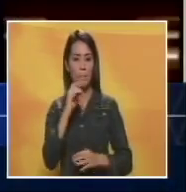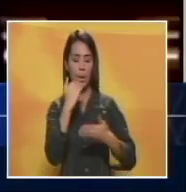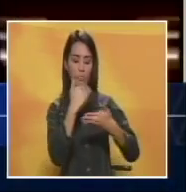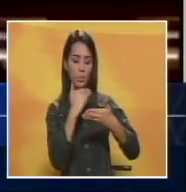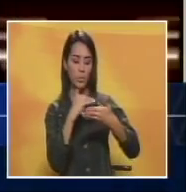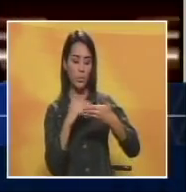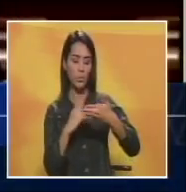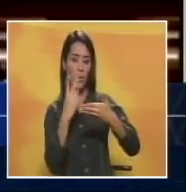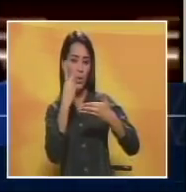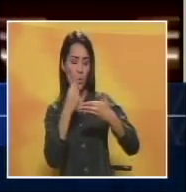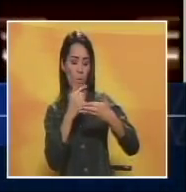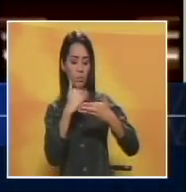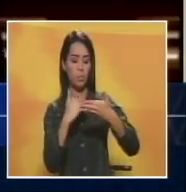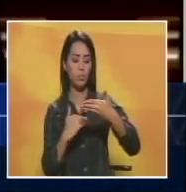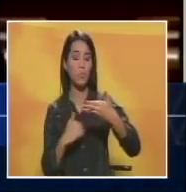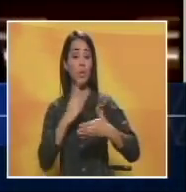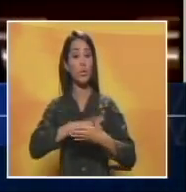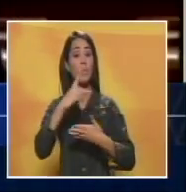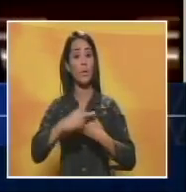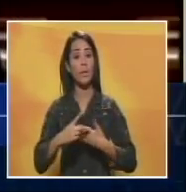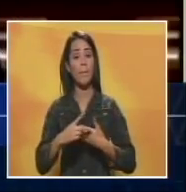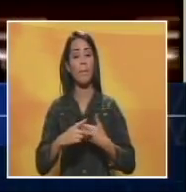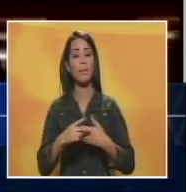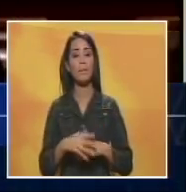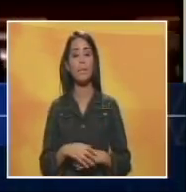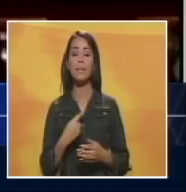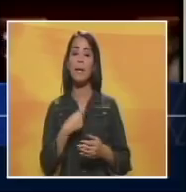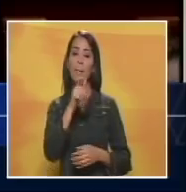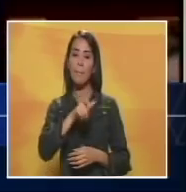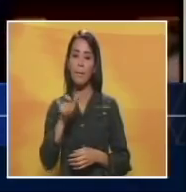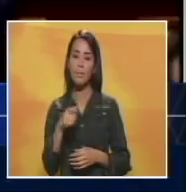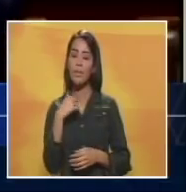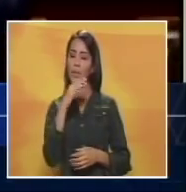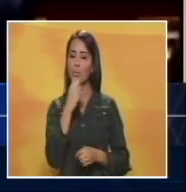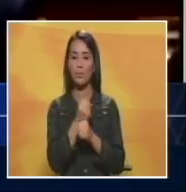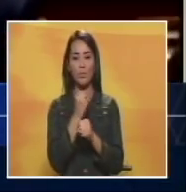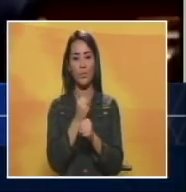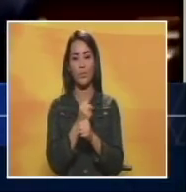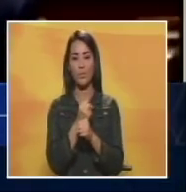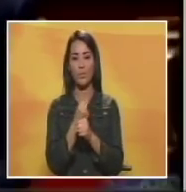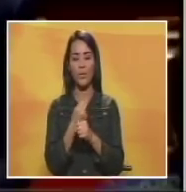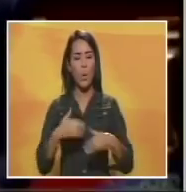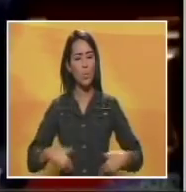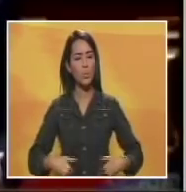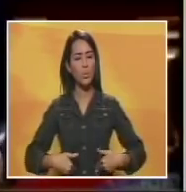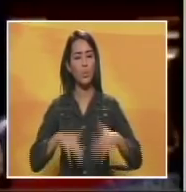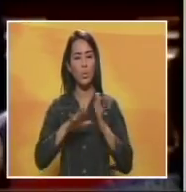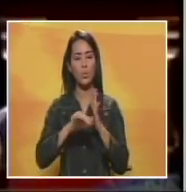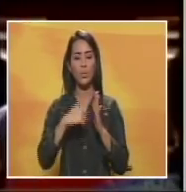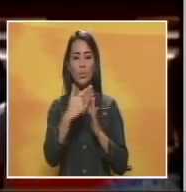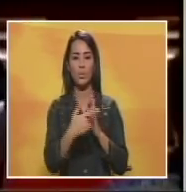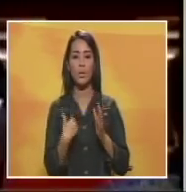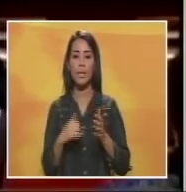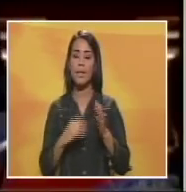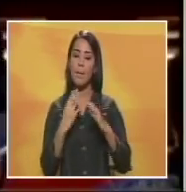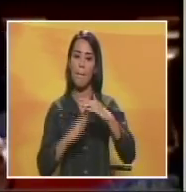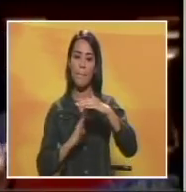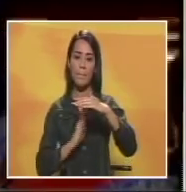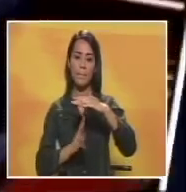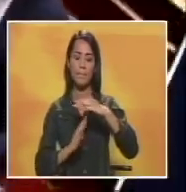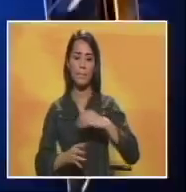de su programa, entre los que está la renta de ciudadanía a personas sin empleo, la lucha contra la corrupción y la inmigración.